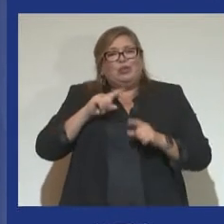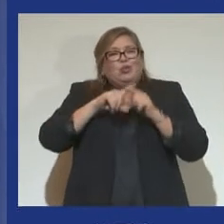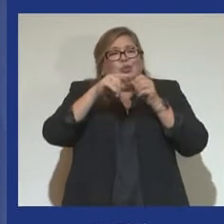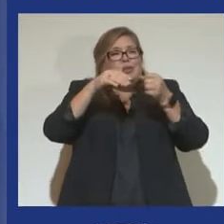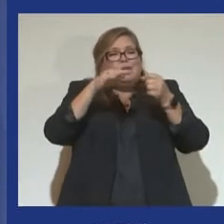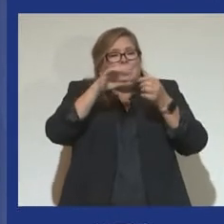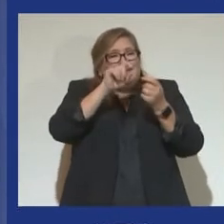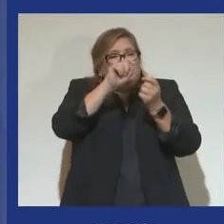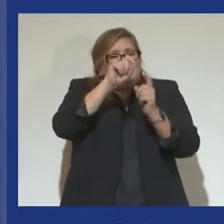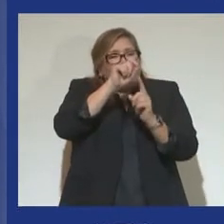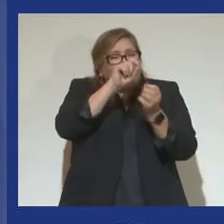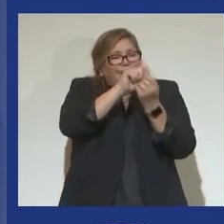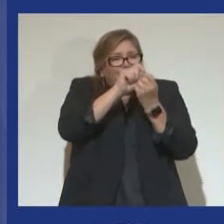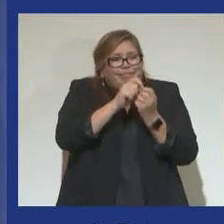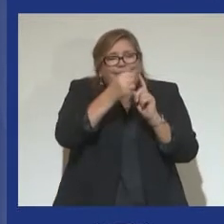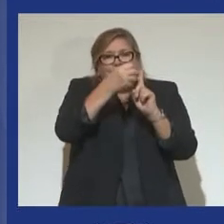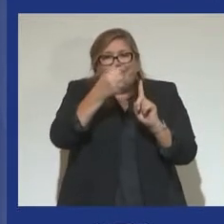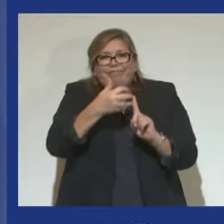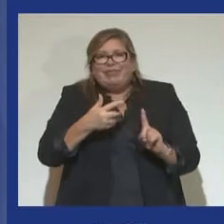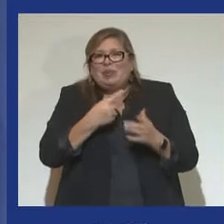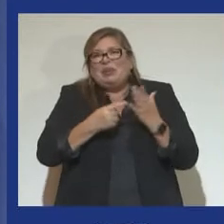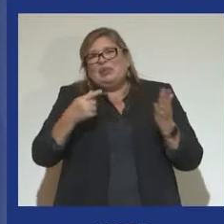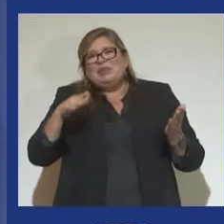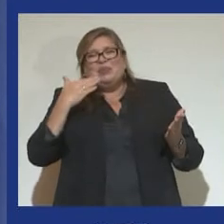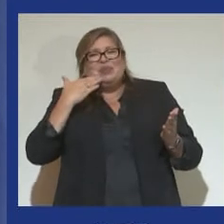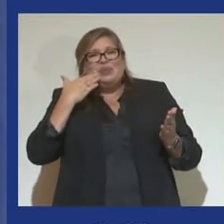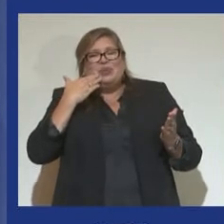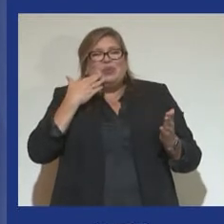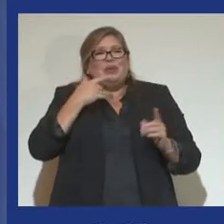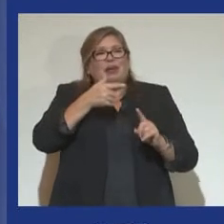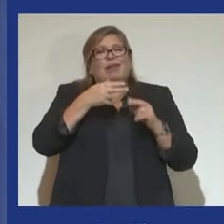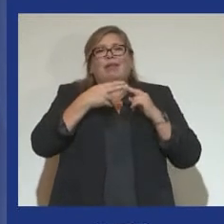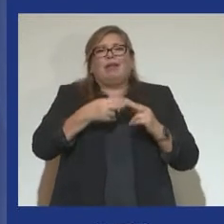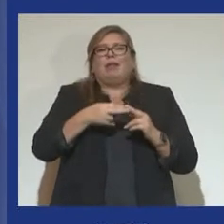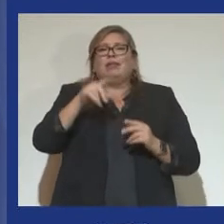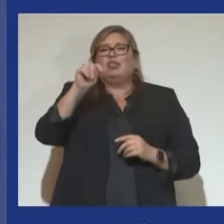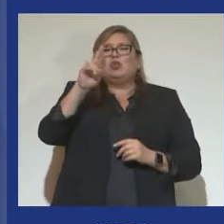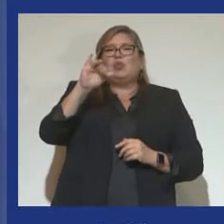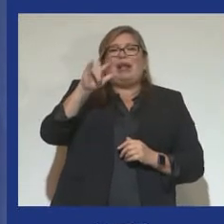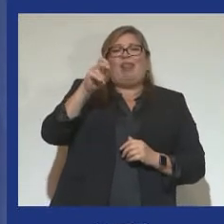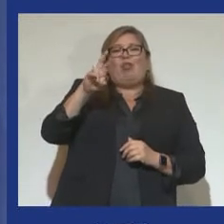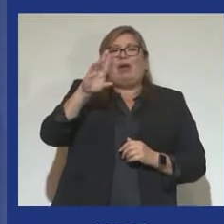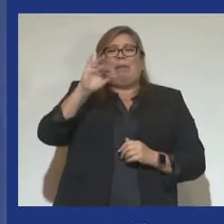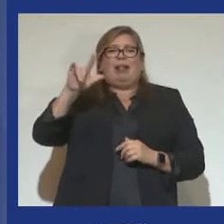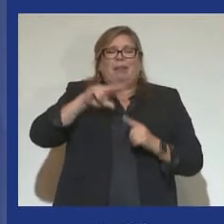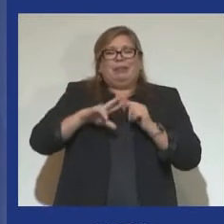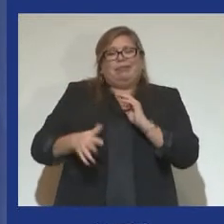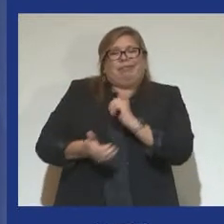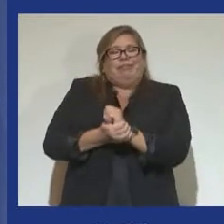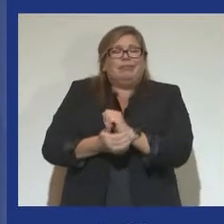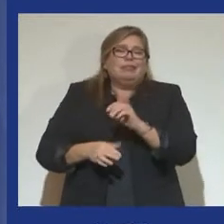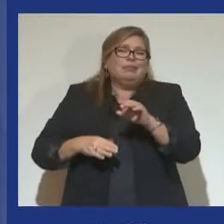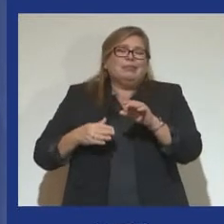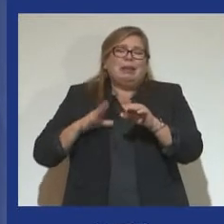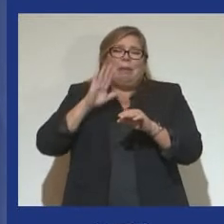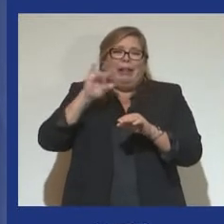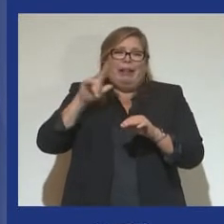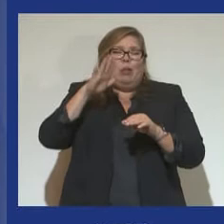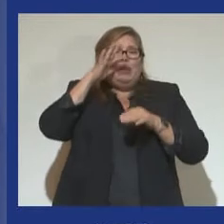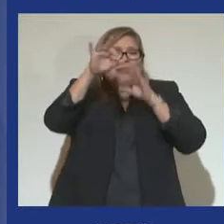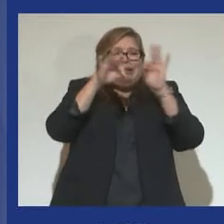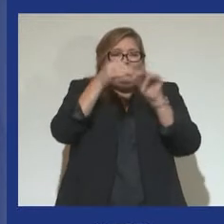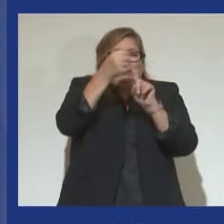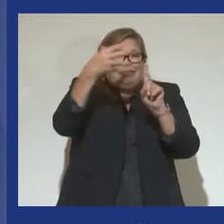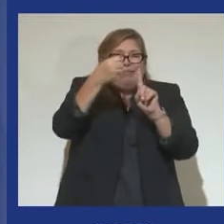estaremos llenando los espacios en blanco como ustedes saben muy bien tal vez otros no lo sepan pero hay una propuesta